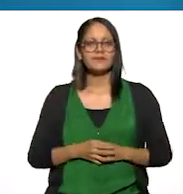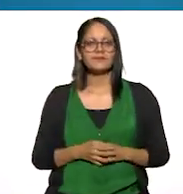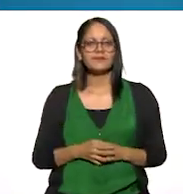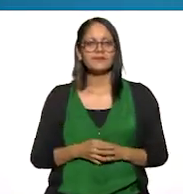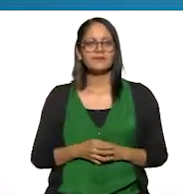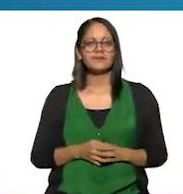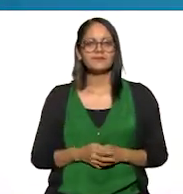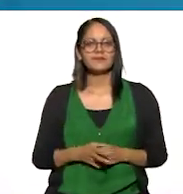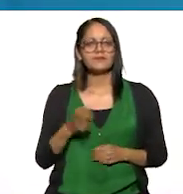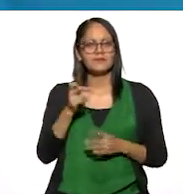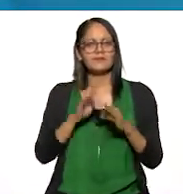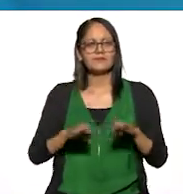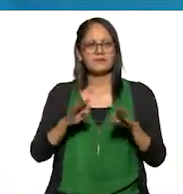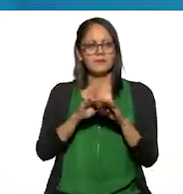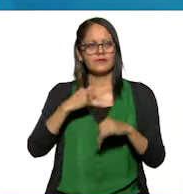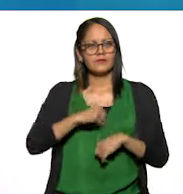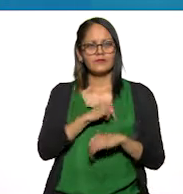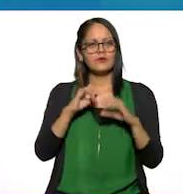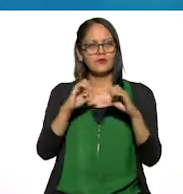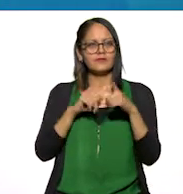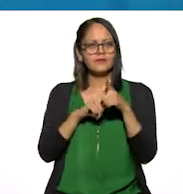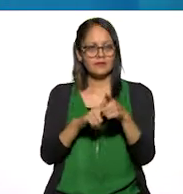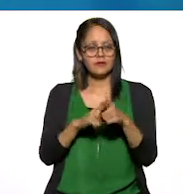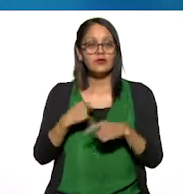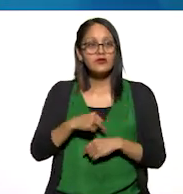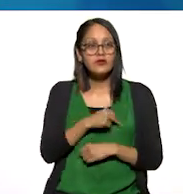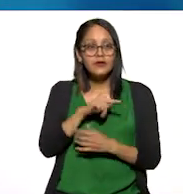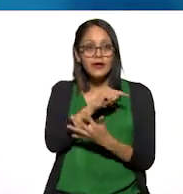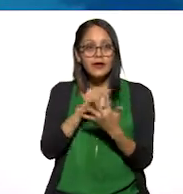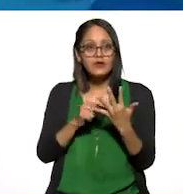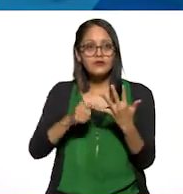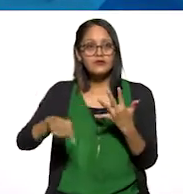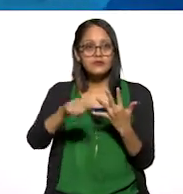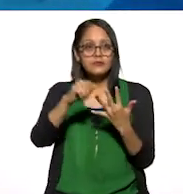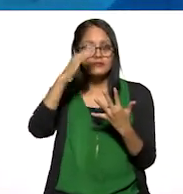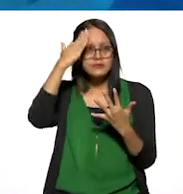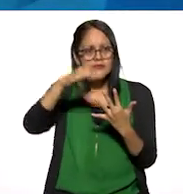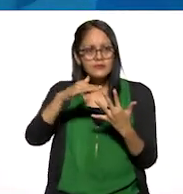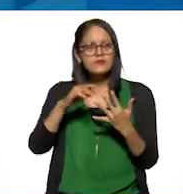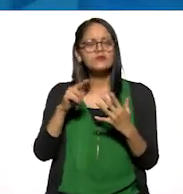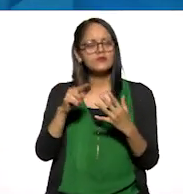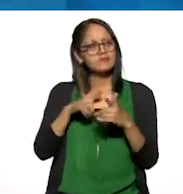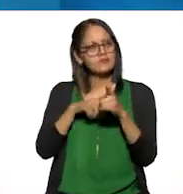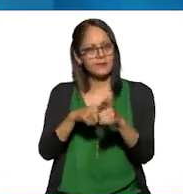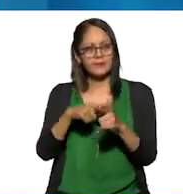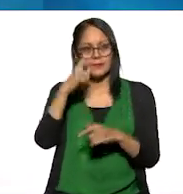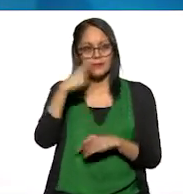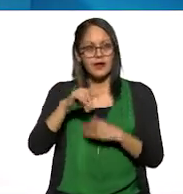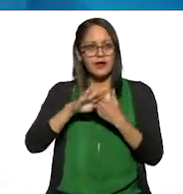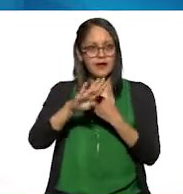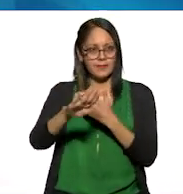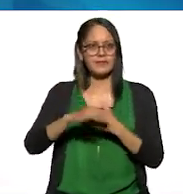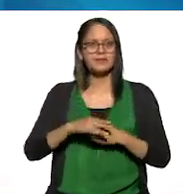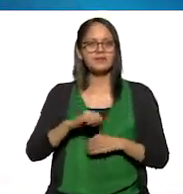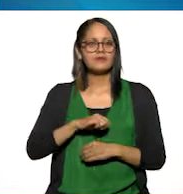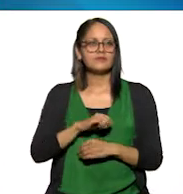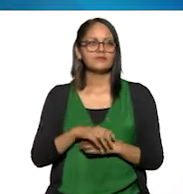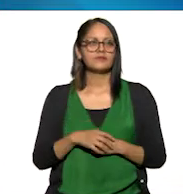las personas. Por eso hay que continuar cuidándonos siguiendo las buenas prácticas que ya todos conocemos para evitar